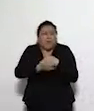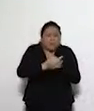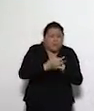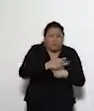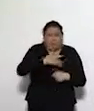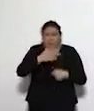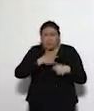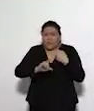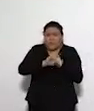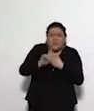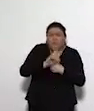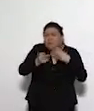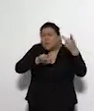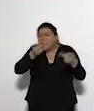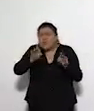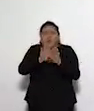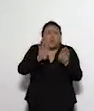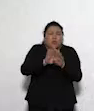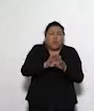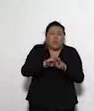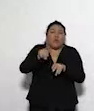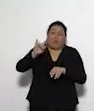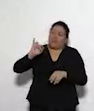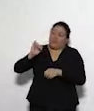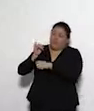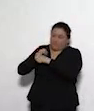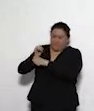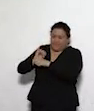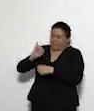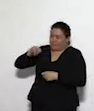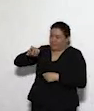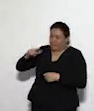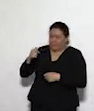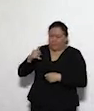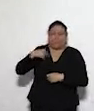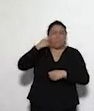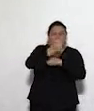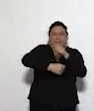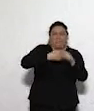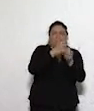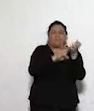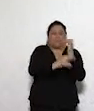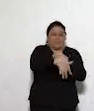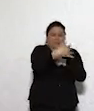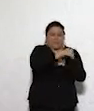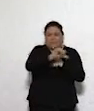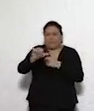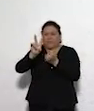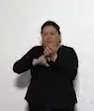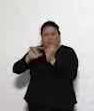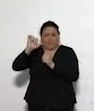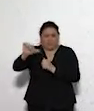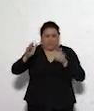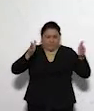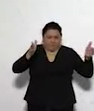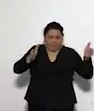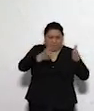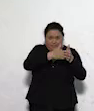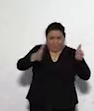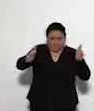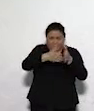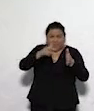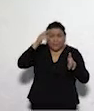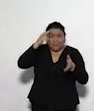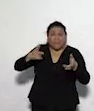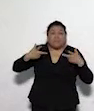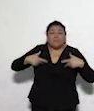y Victimización sobre la Seguridad Pública del INEGI, tan solo entre 2015 y 2016, la cifra total de víctimas